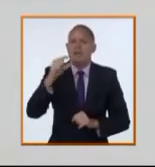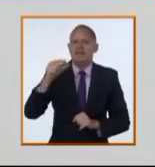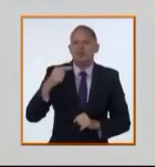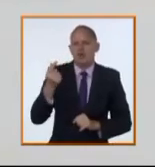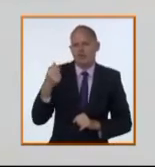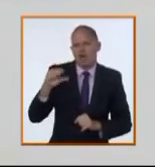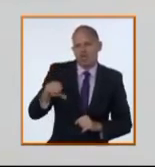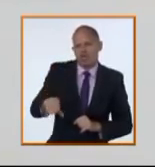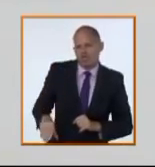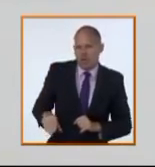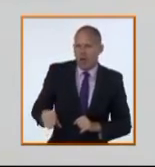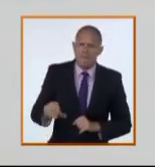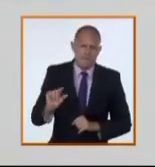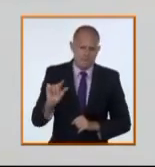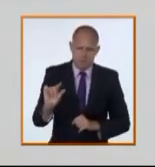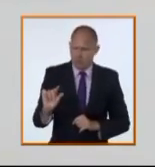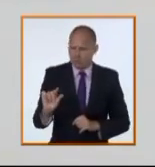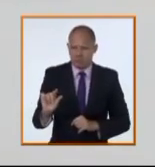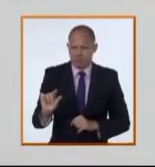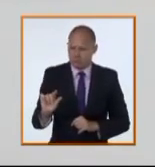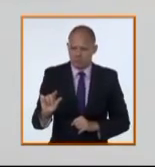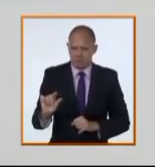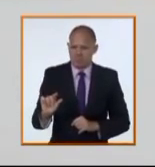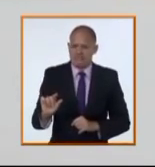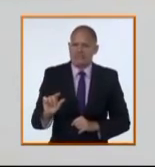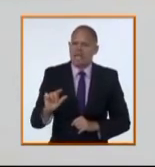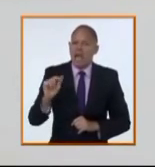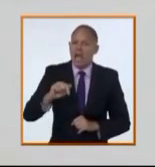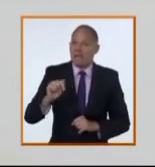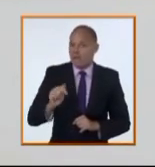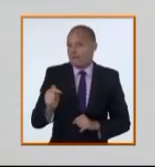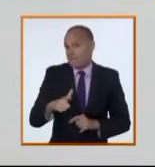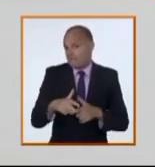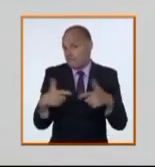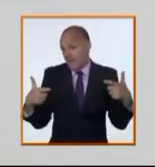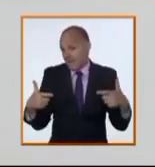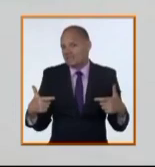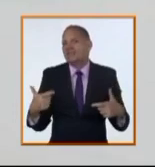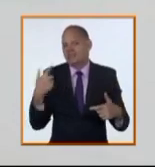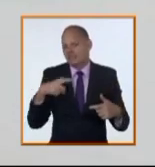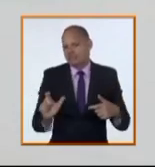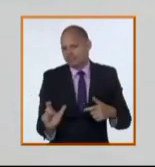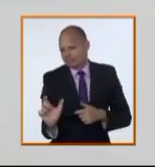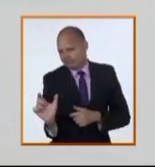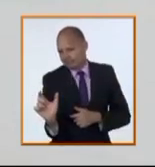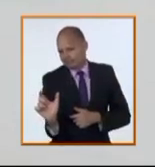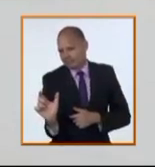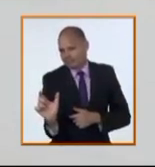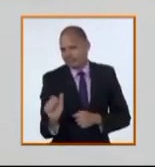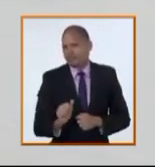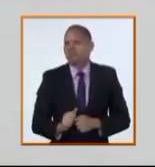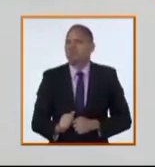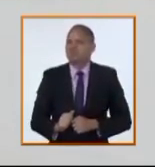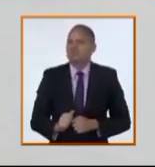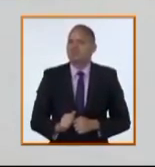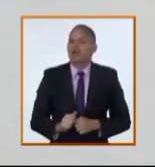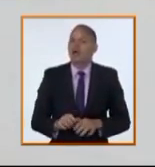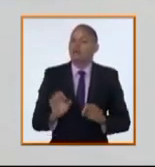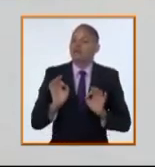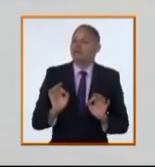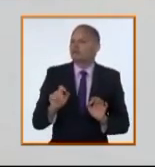todas las medidas que tiene nuestro país incluso forma parte de los acuerdos con gafilat que es